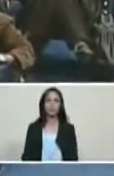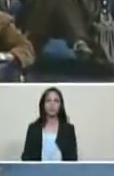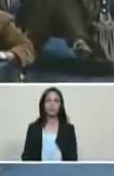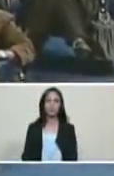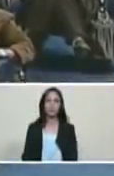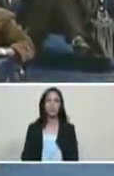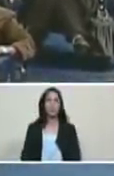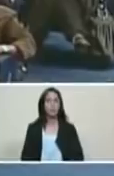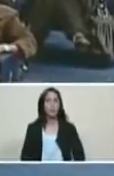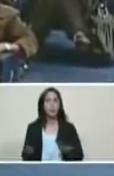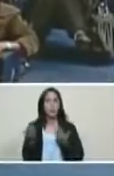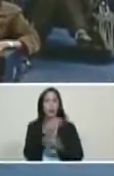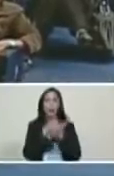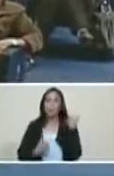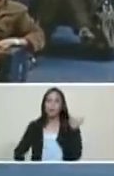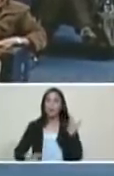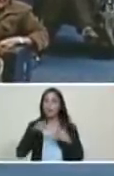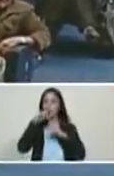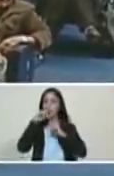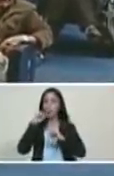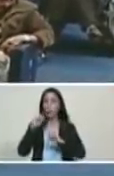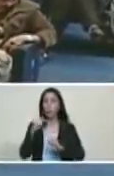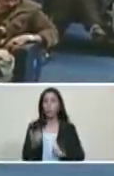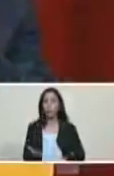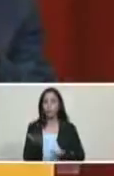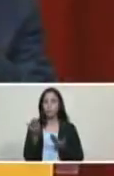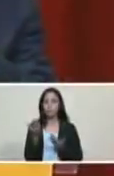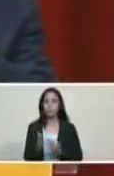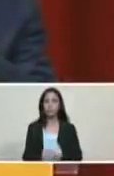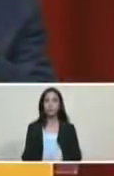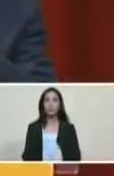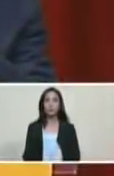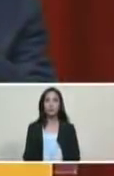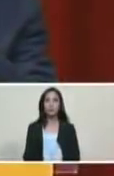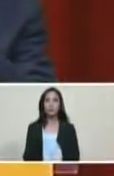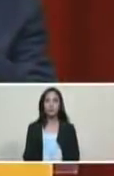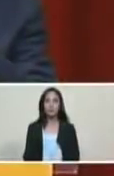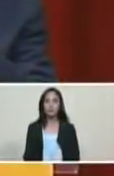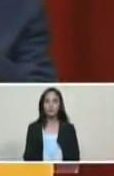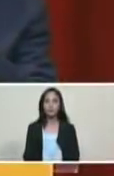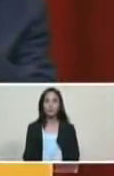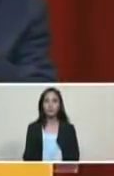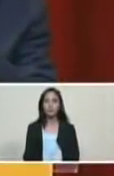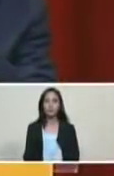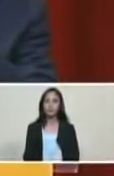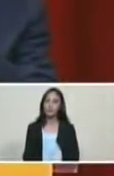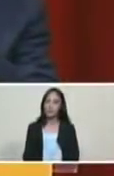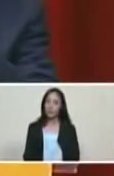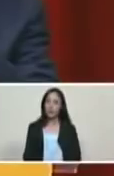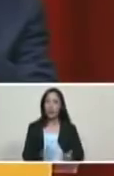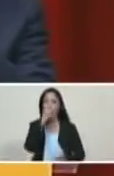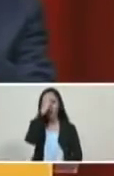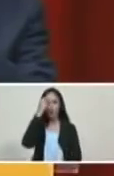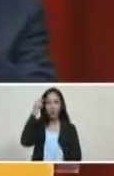Señor presidente Nicolás Maduro Moro, compatriota canciller,